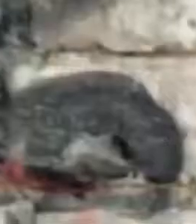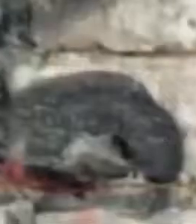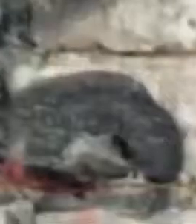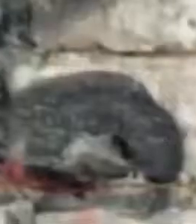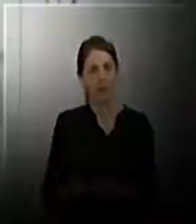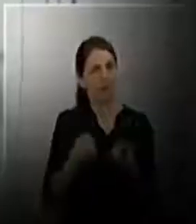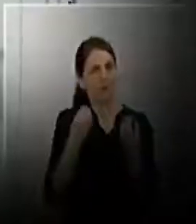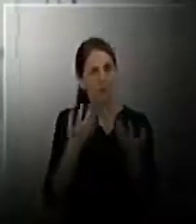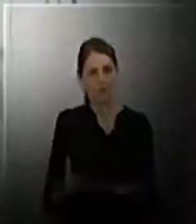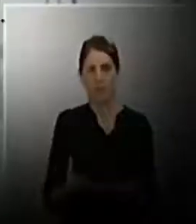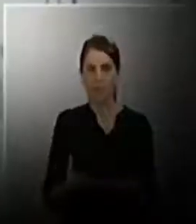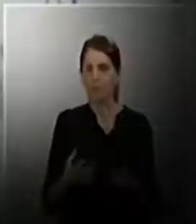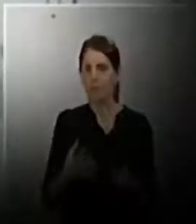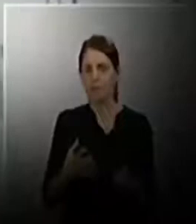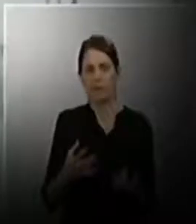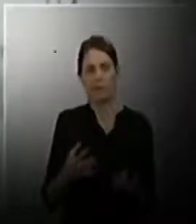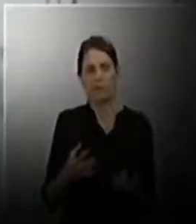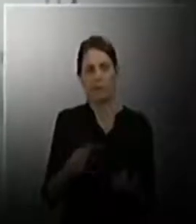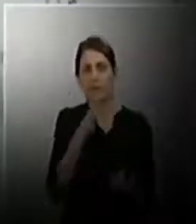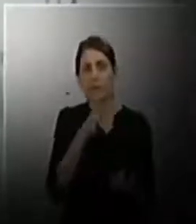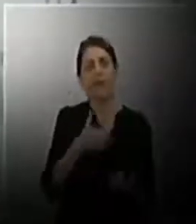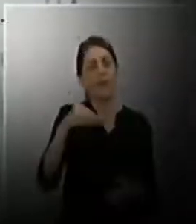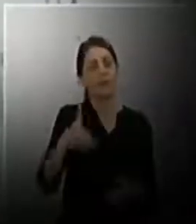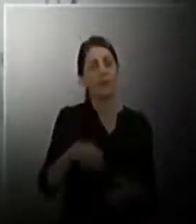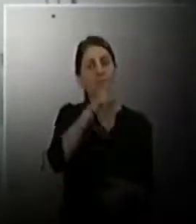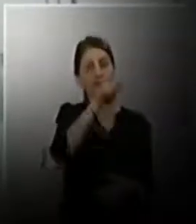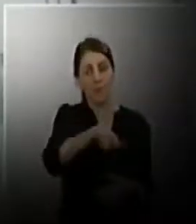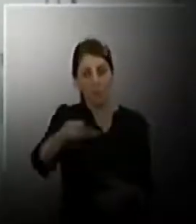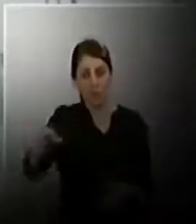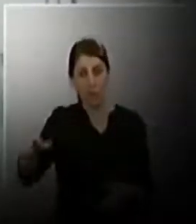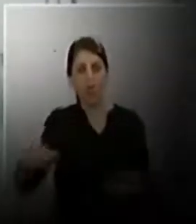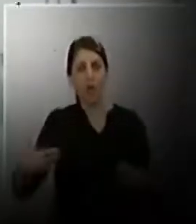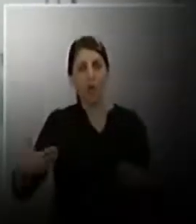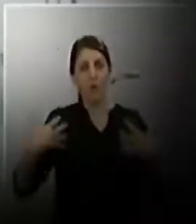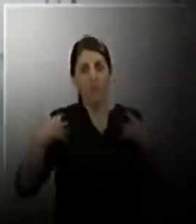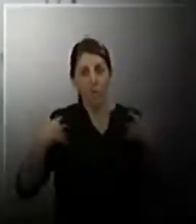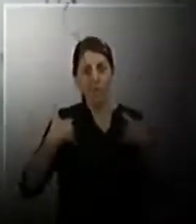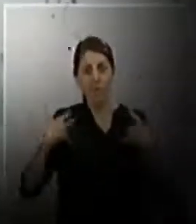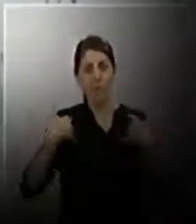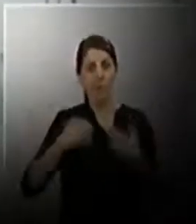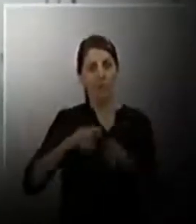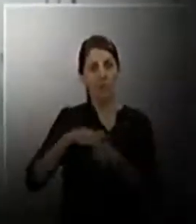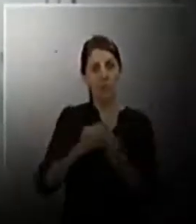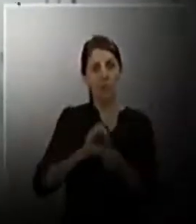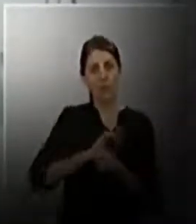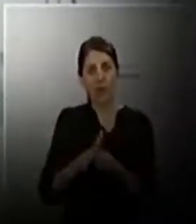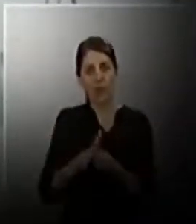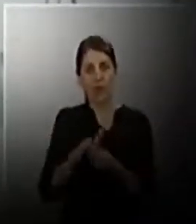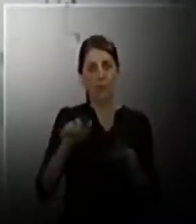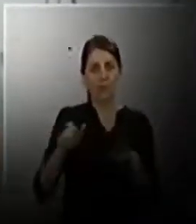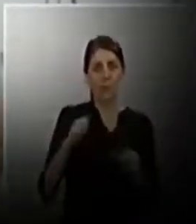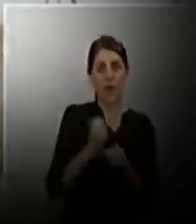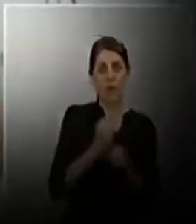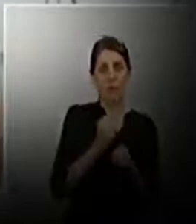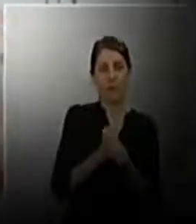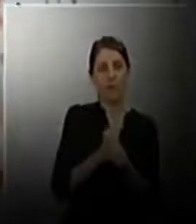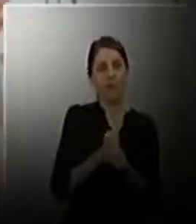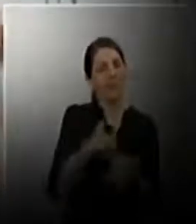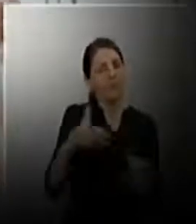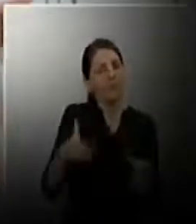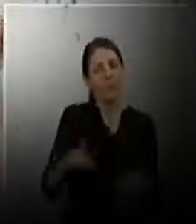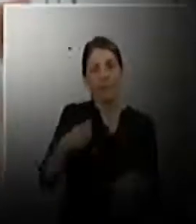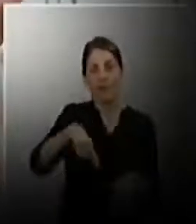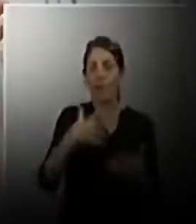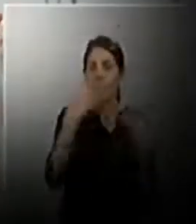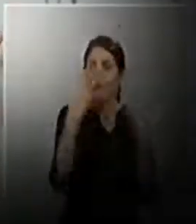las personas que están sufriendo el coronavirus. Entonces, hay una parte que es la empresa que presenta el ERTE, son los